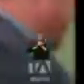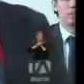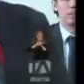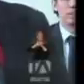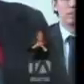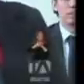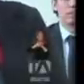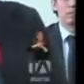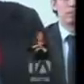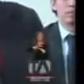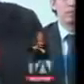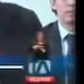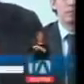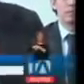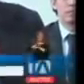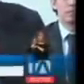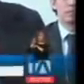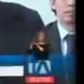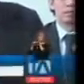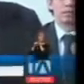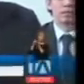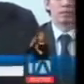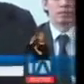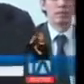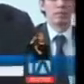Tapia. Existían presiones del gobierno,